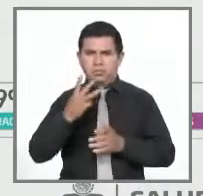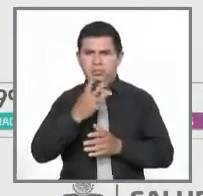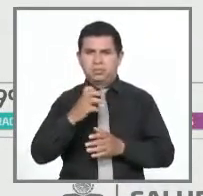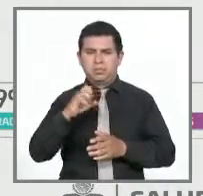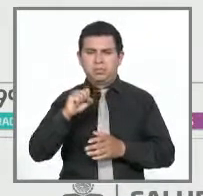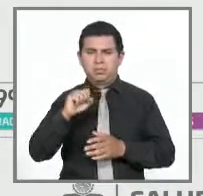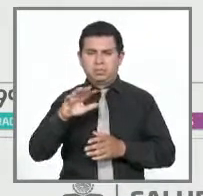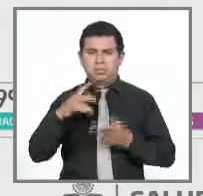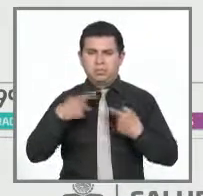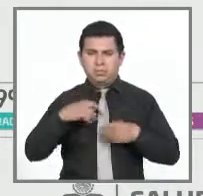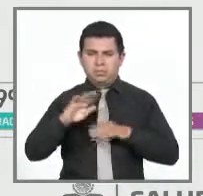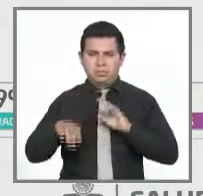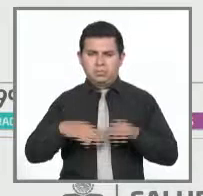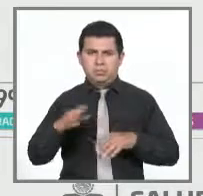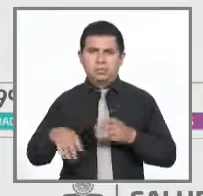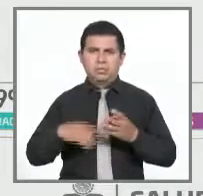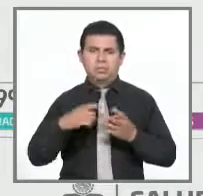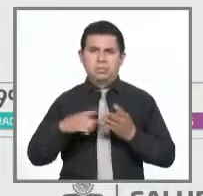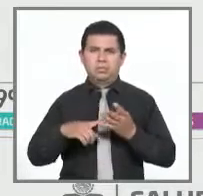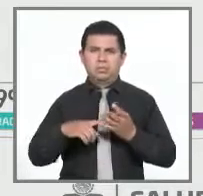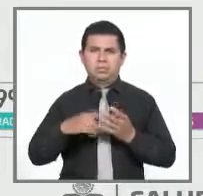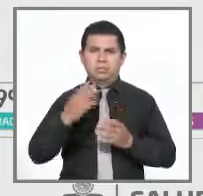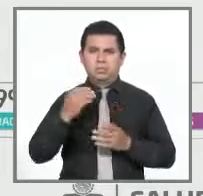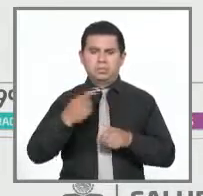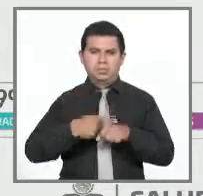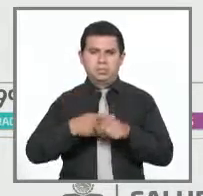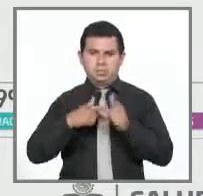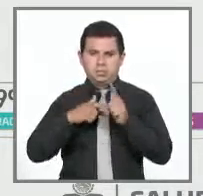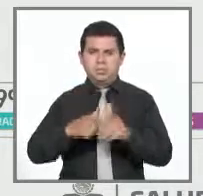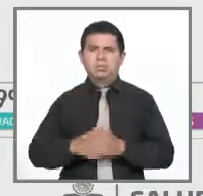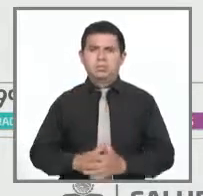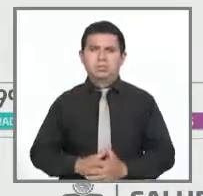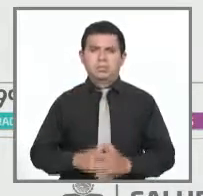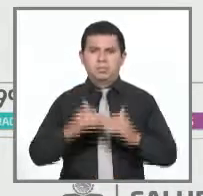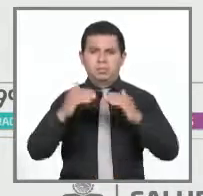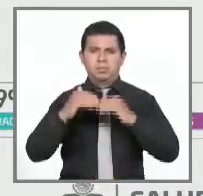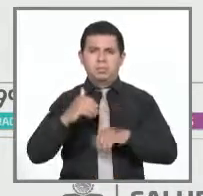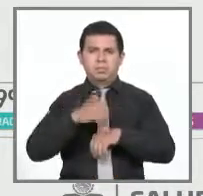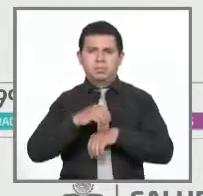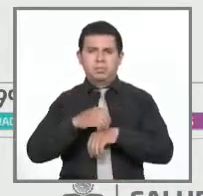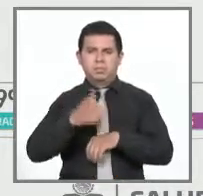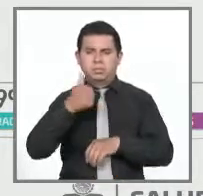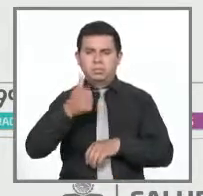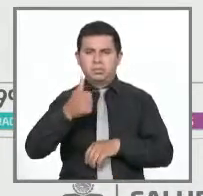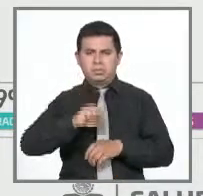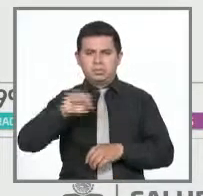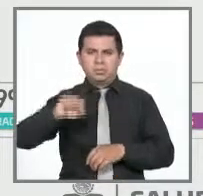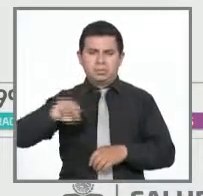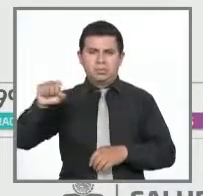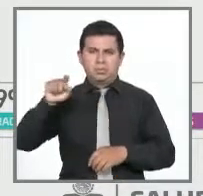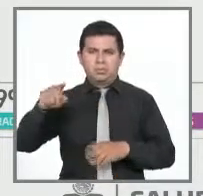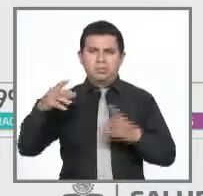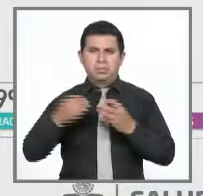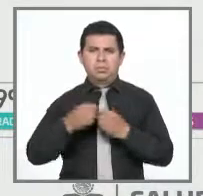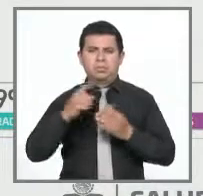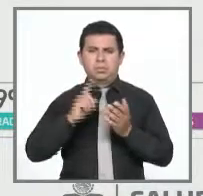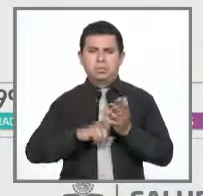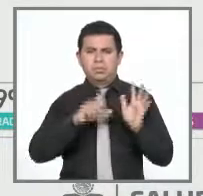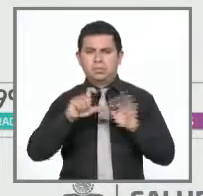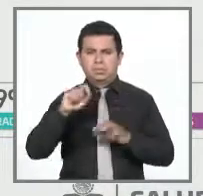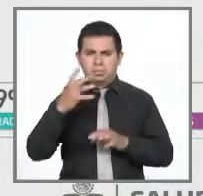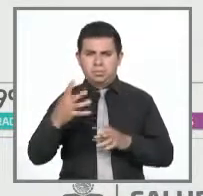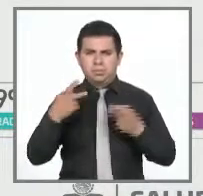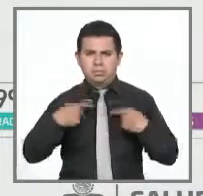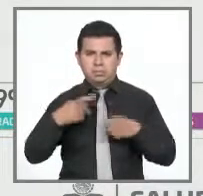365 defunciones 9 activos jurisdicción sanitaria número seis sierra mil 724